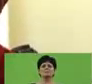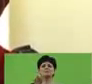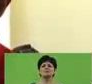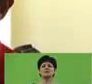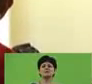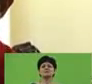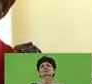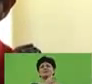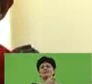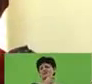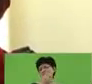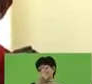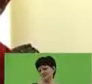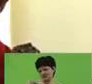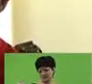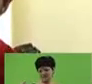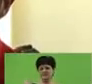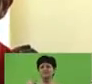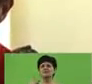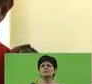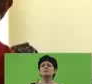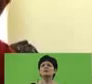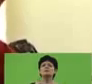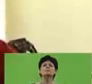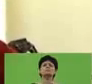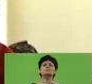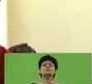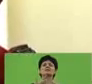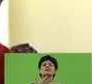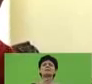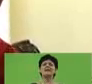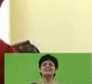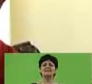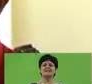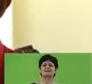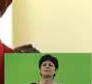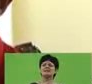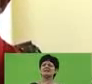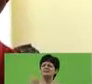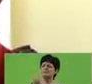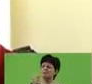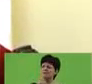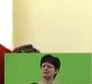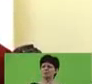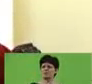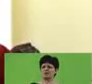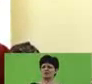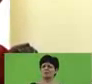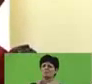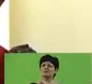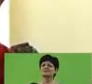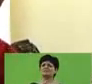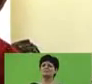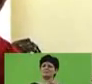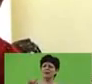diversidad sexual y también refocando lo que es el placer, la protección y el cuidado del placer, porque siempre todas las campañas